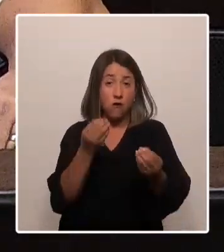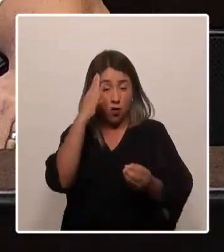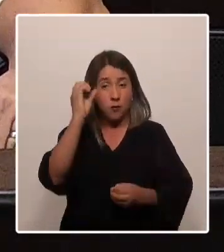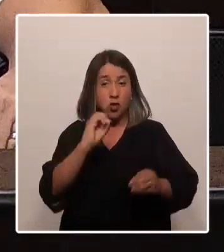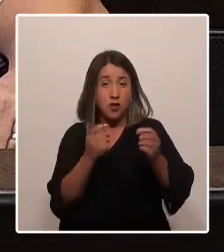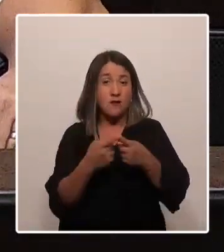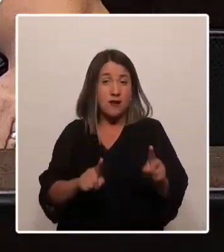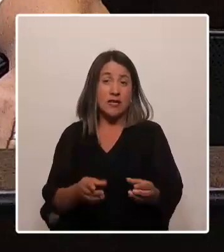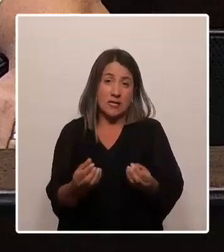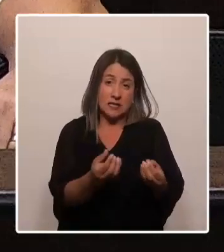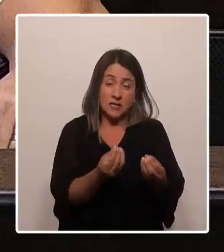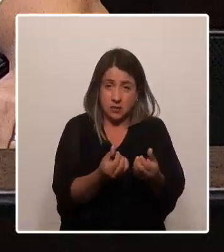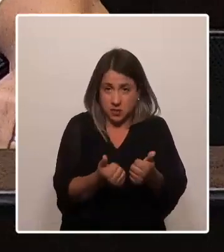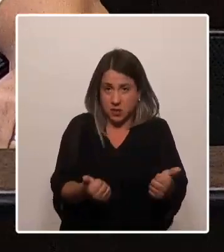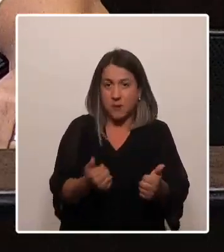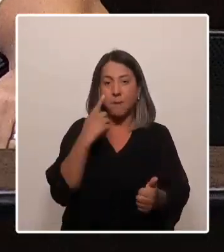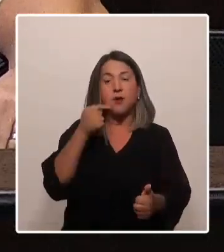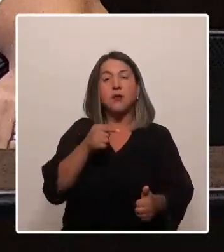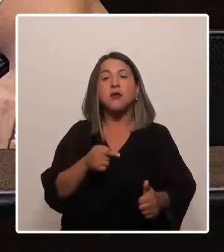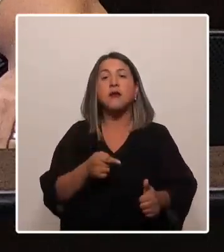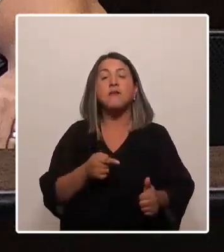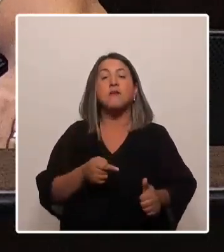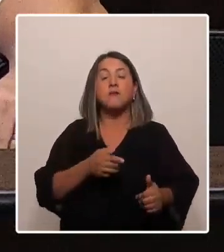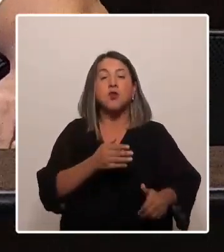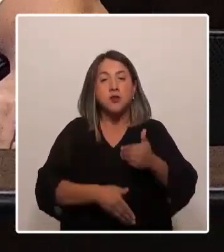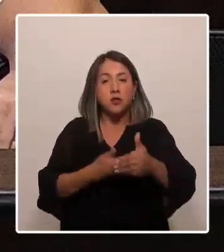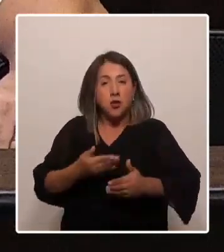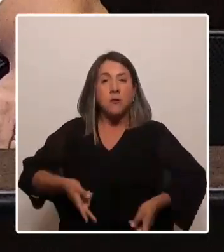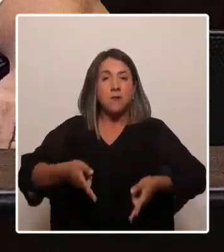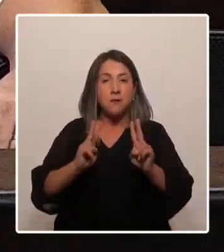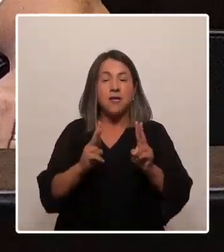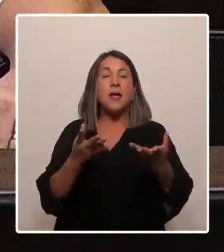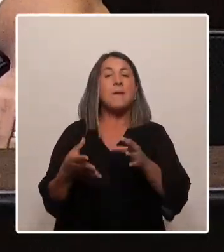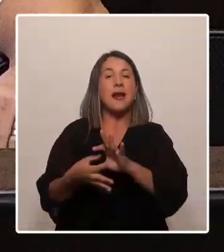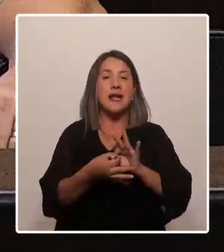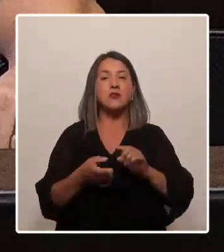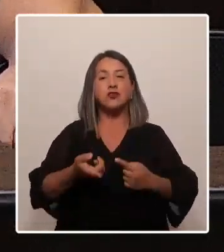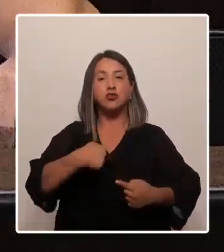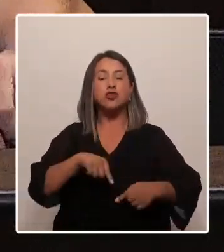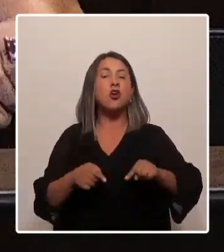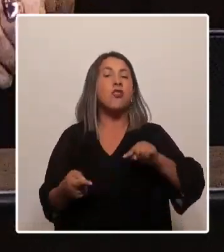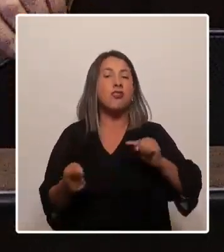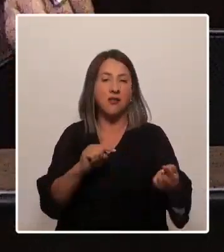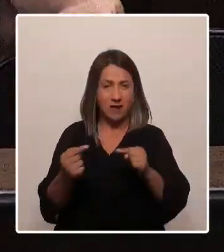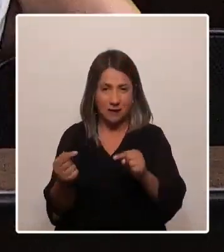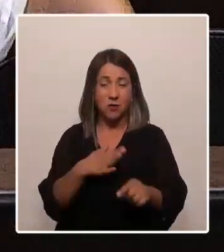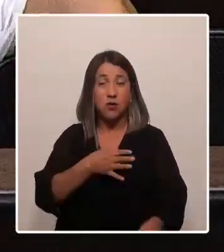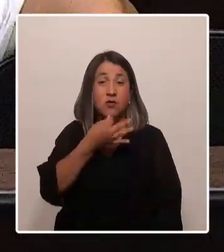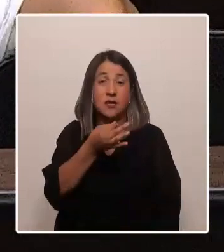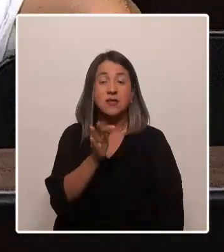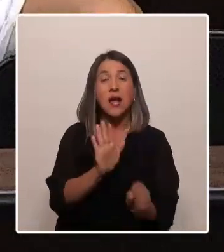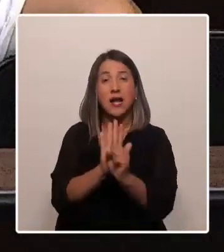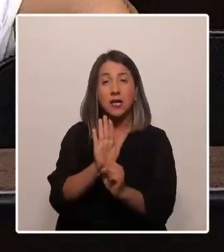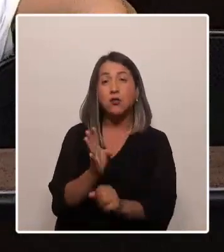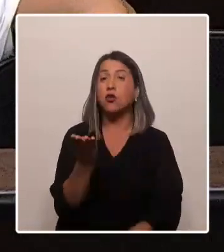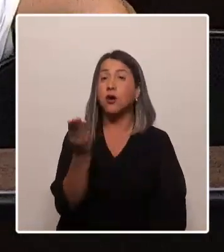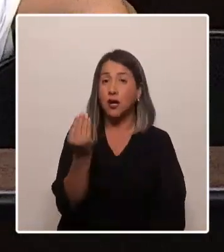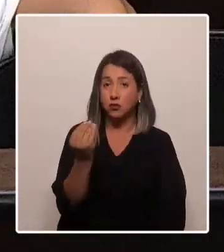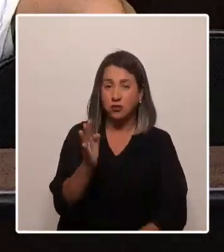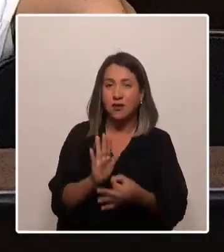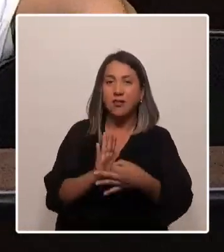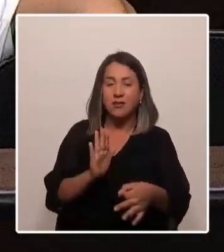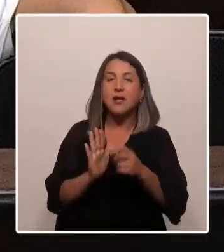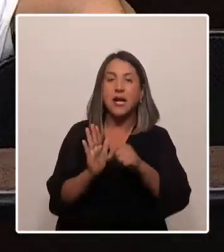nos permite esa revisión. Para eso estamos debatiendo. Yo quiero destacar el artículo 14, reconocimiento